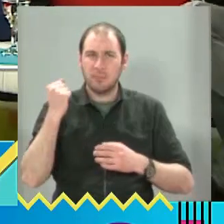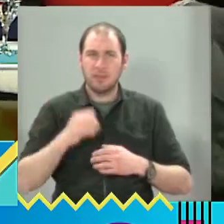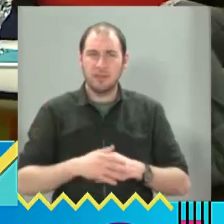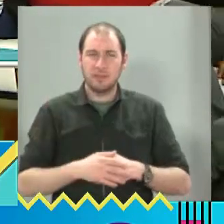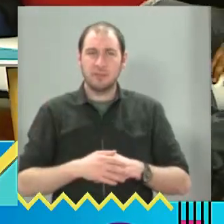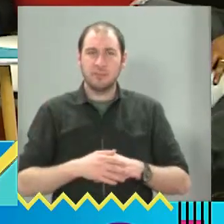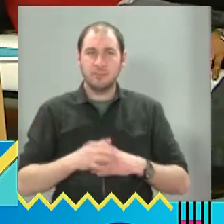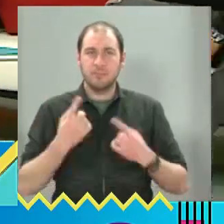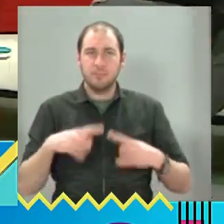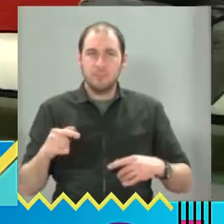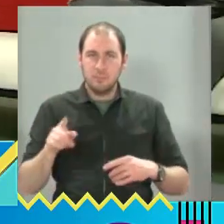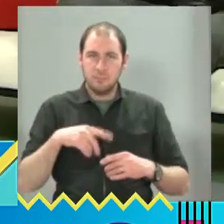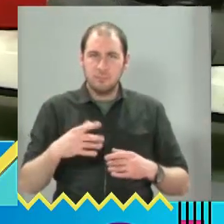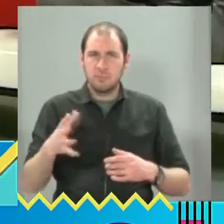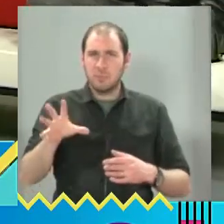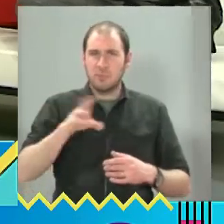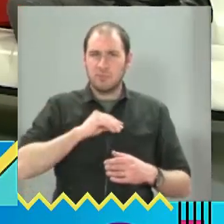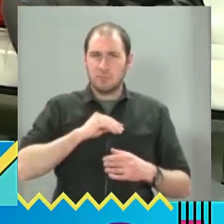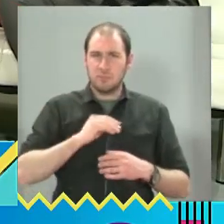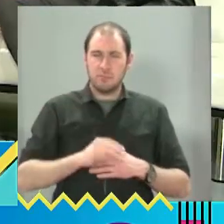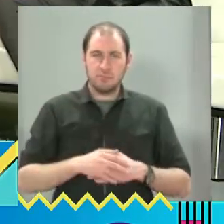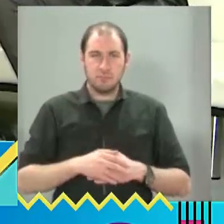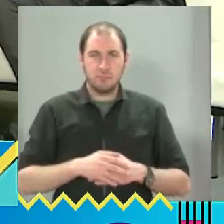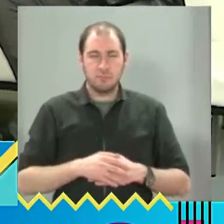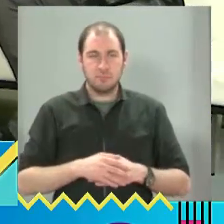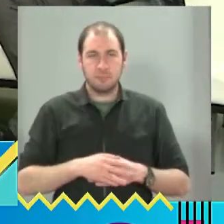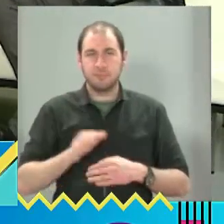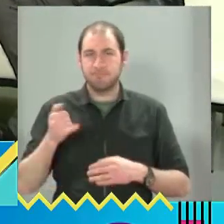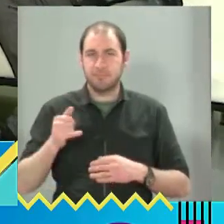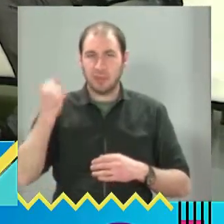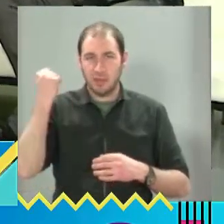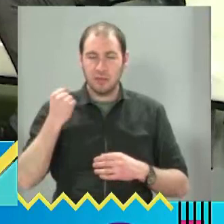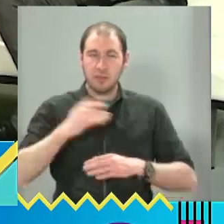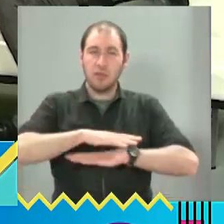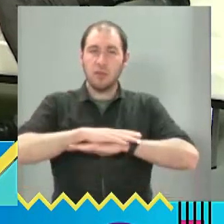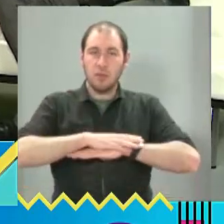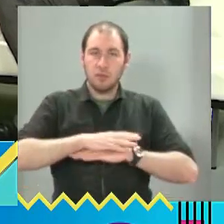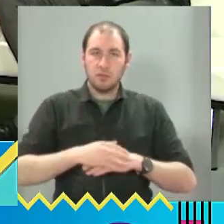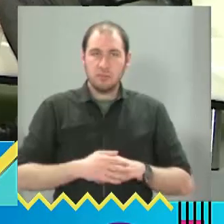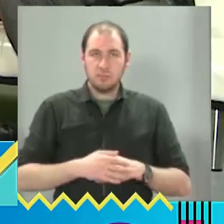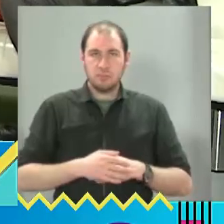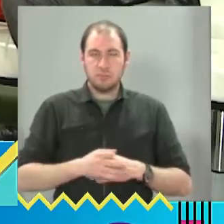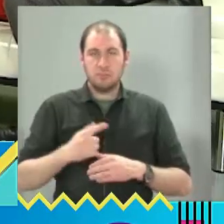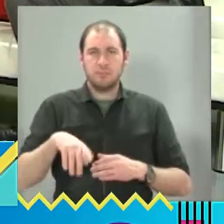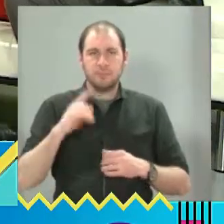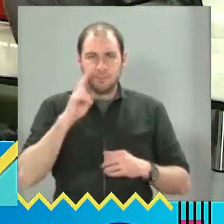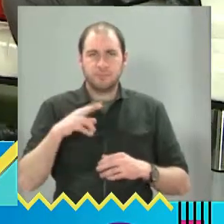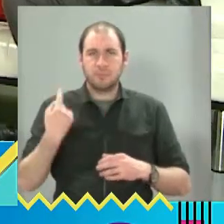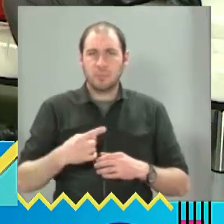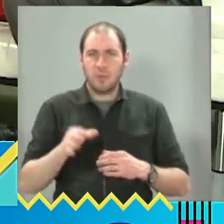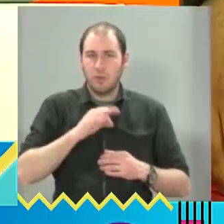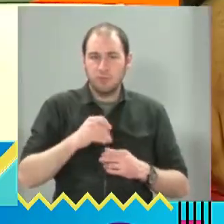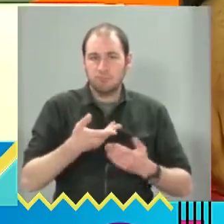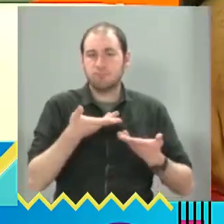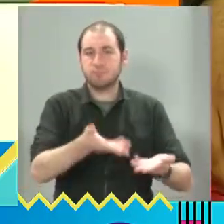más algo de lo que nos podemos apropiar. ¿Puede ser seguramente en la economía del comportamiento, que lo que tratamos de ver o de bajar